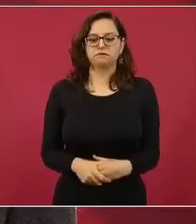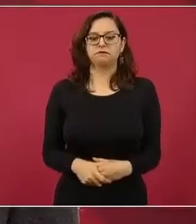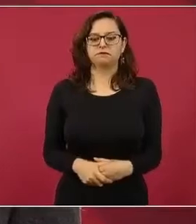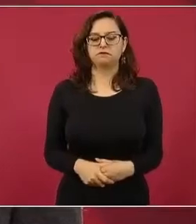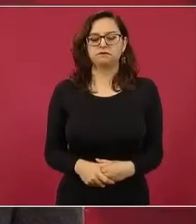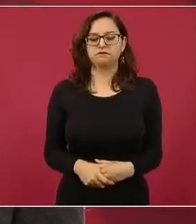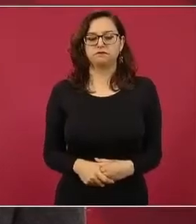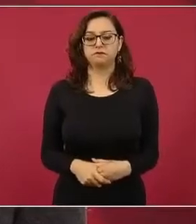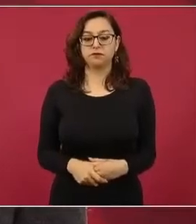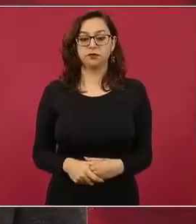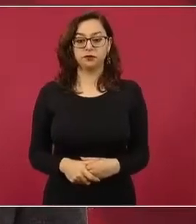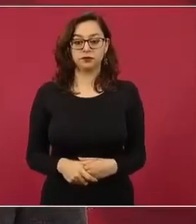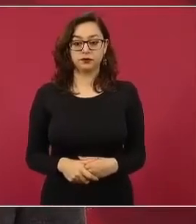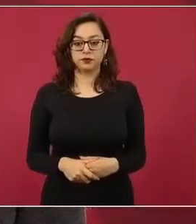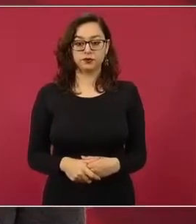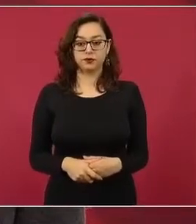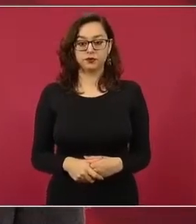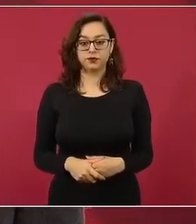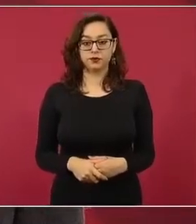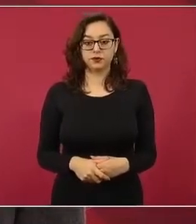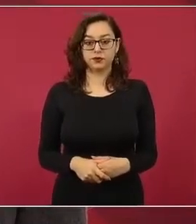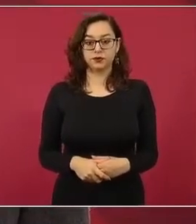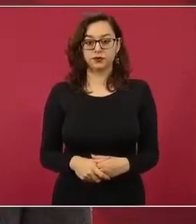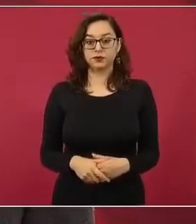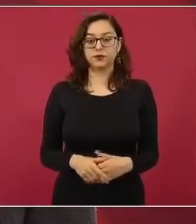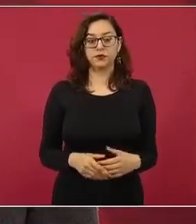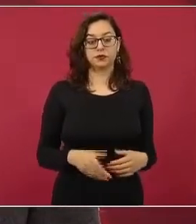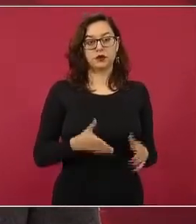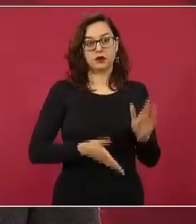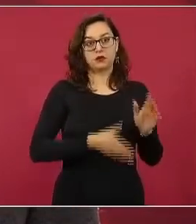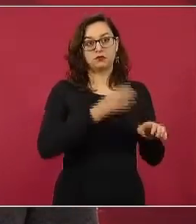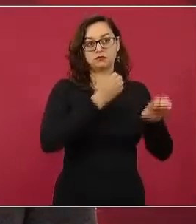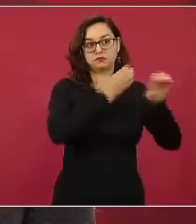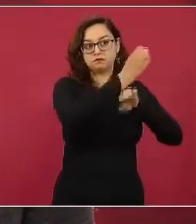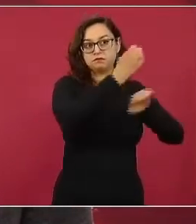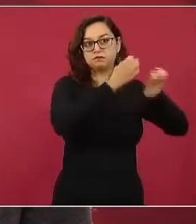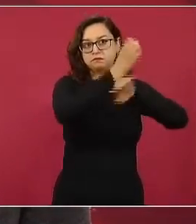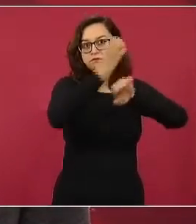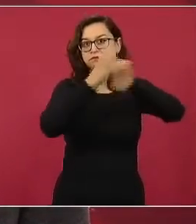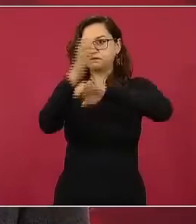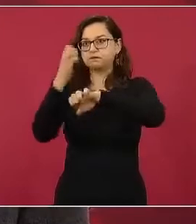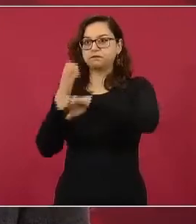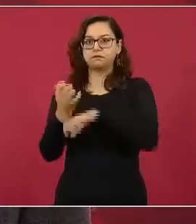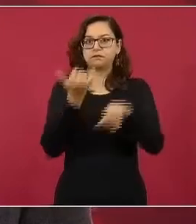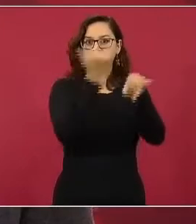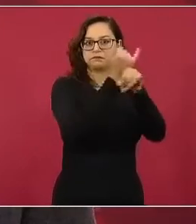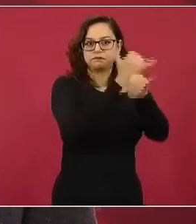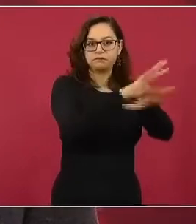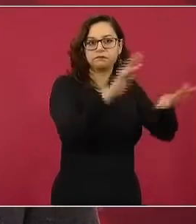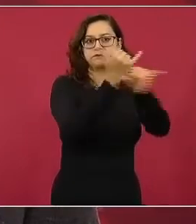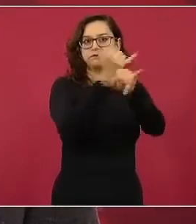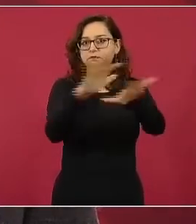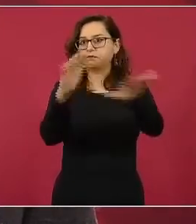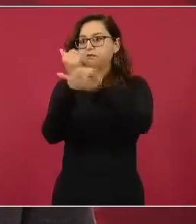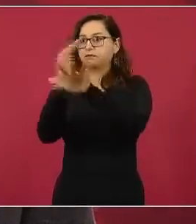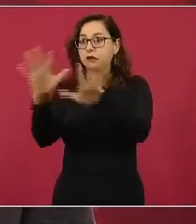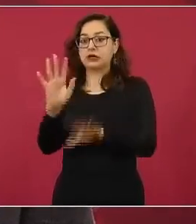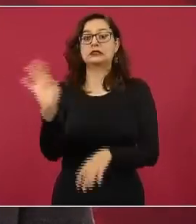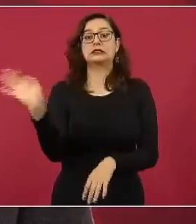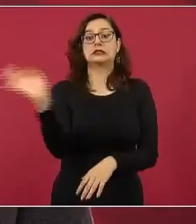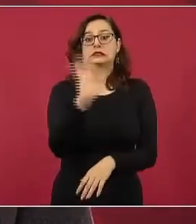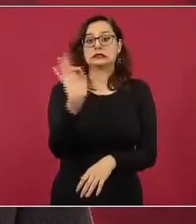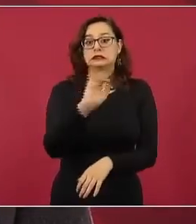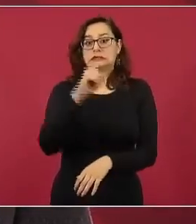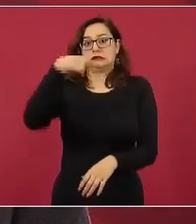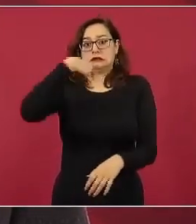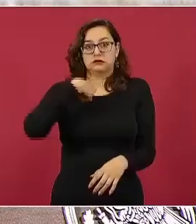los estados. Quizá no pueda ir yo a todo el país, pero